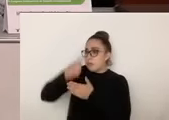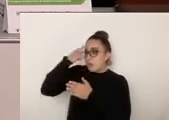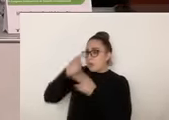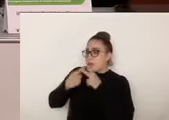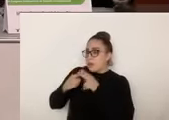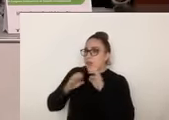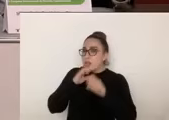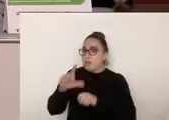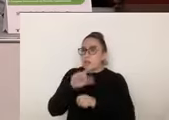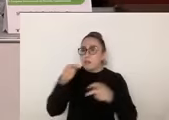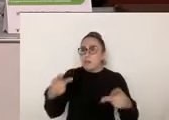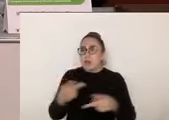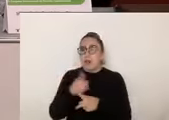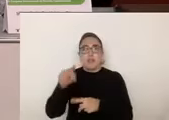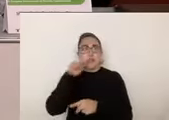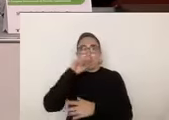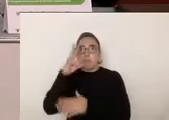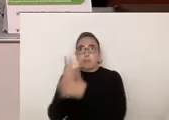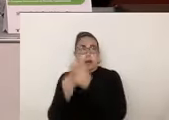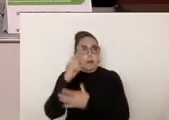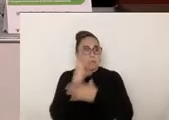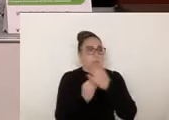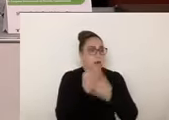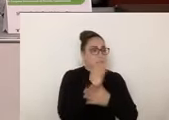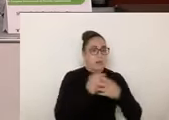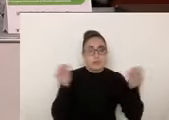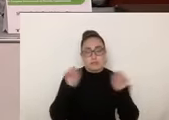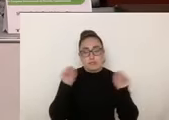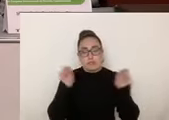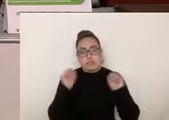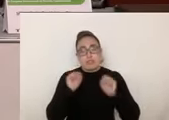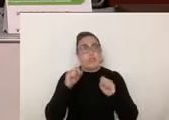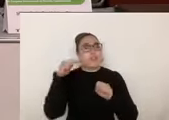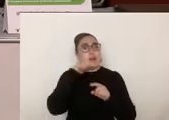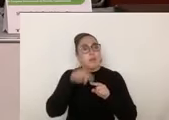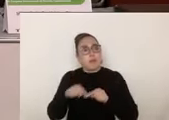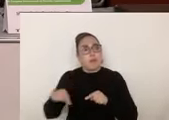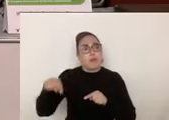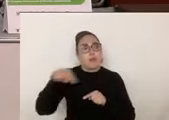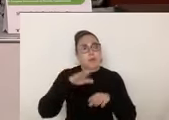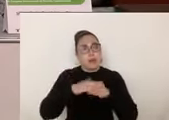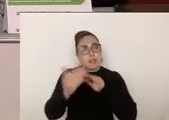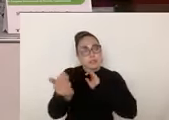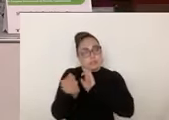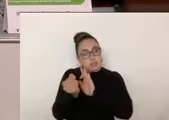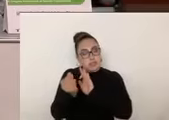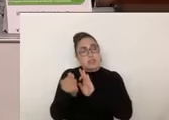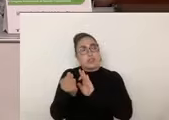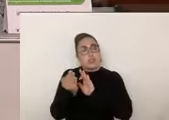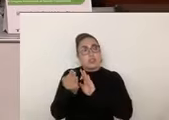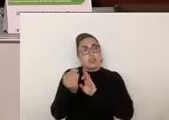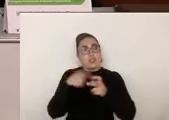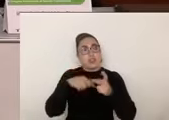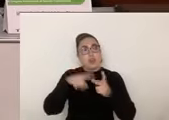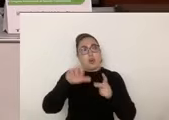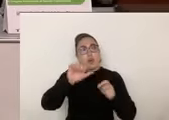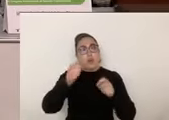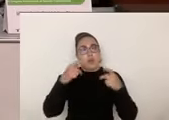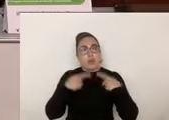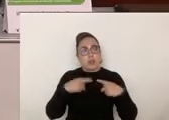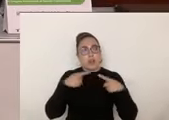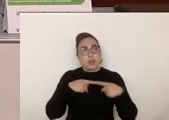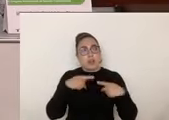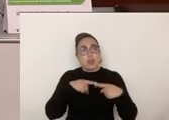ocurría? Salían y pasaban por el camino más corto, había un actor que fingía desplomarse y tener una